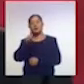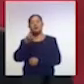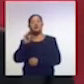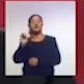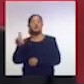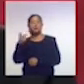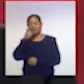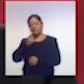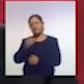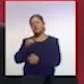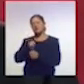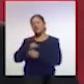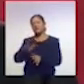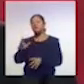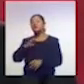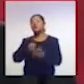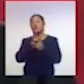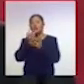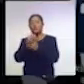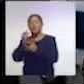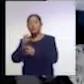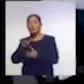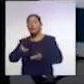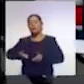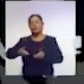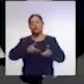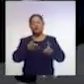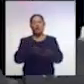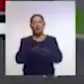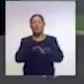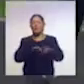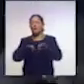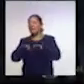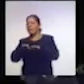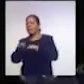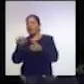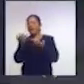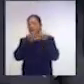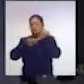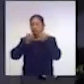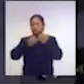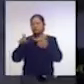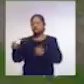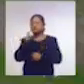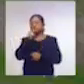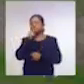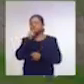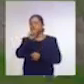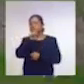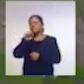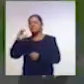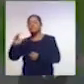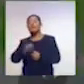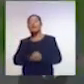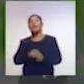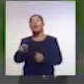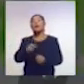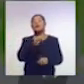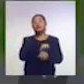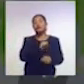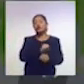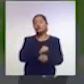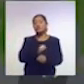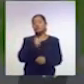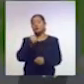que se estableció una nueva ruta de trabajo con la Secretaría de Seguridad y Protección Ciudadana. Durante la reunión privada, el subsecretario de Seguridad,